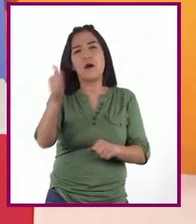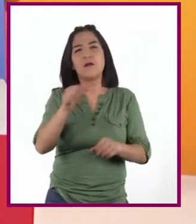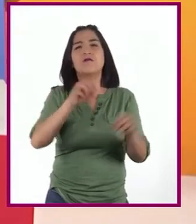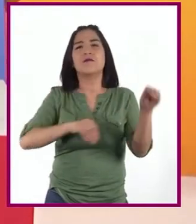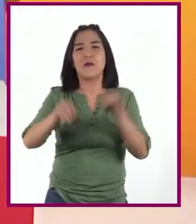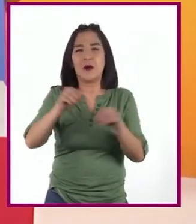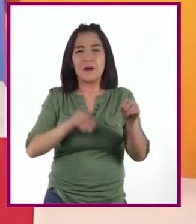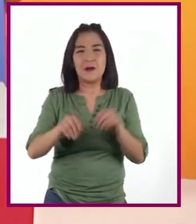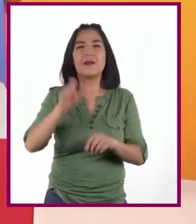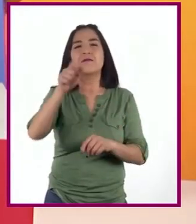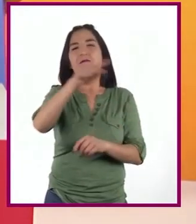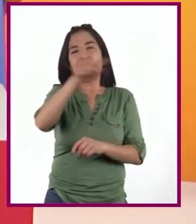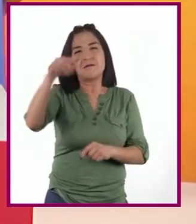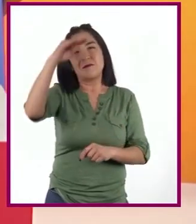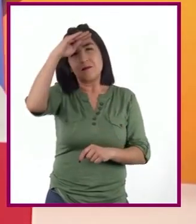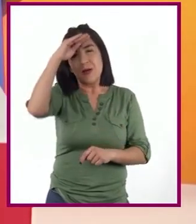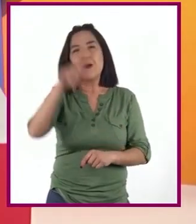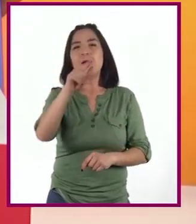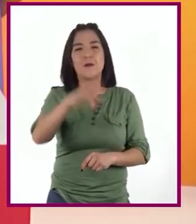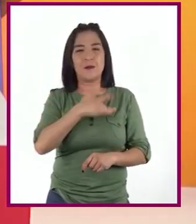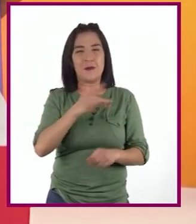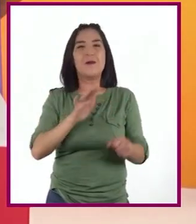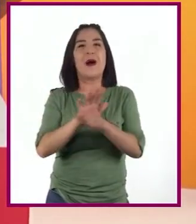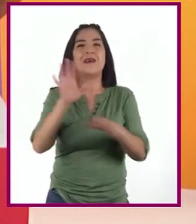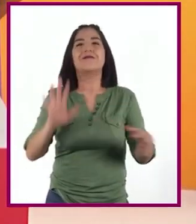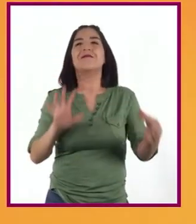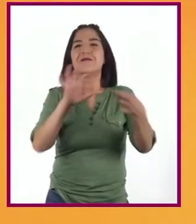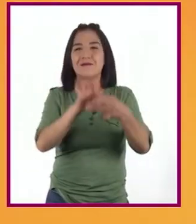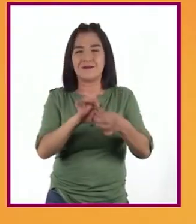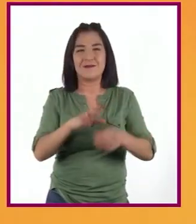y reflexionar con cuáles de ellas se relacionan.